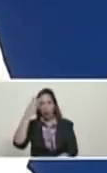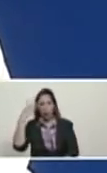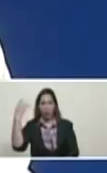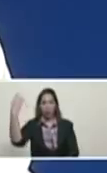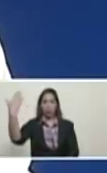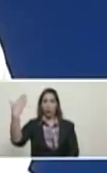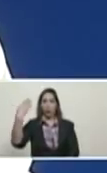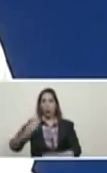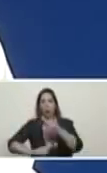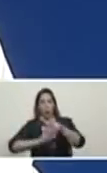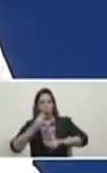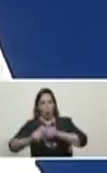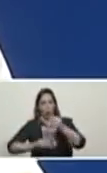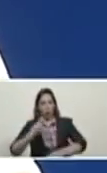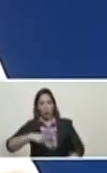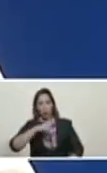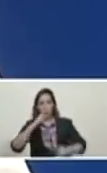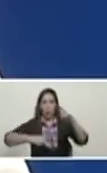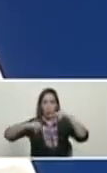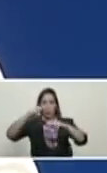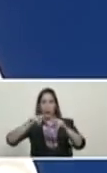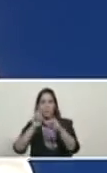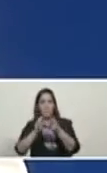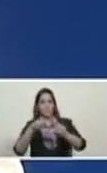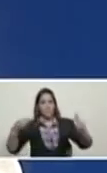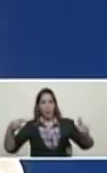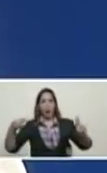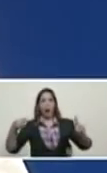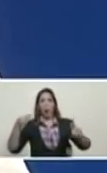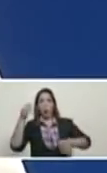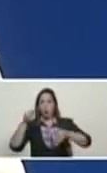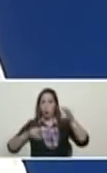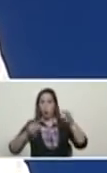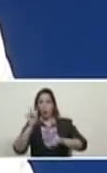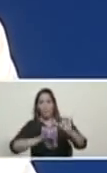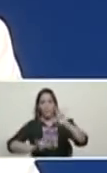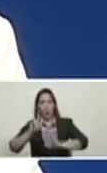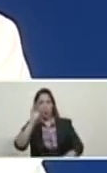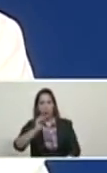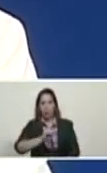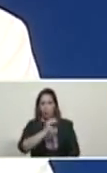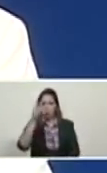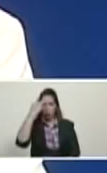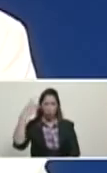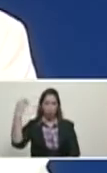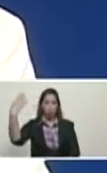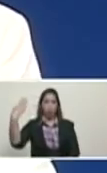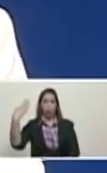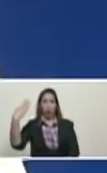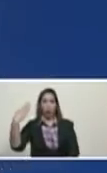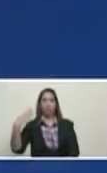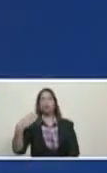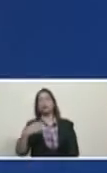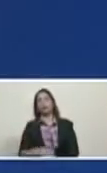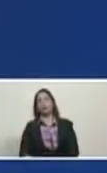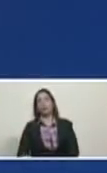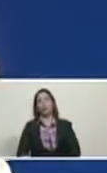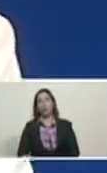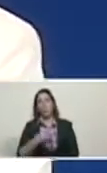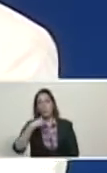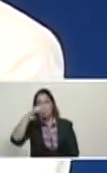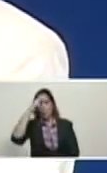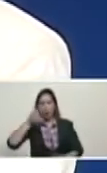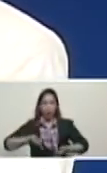ser constructores de paz, justicia y amor. Y la bendición de Dios Todopoderoso, Padre,